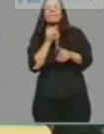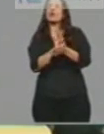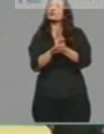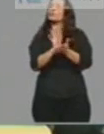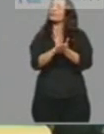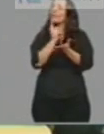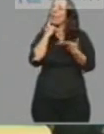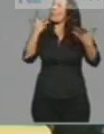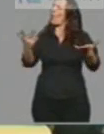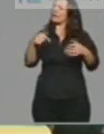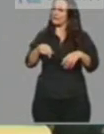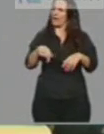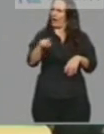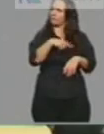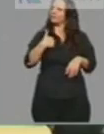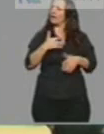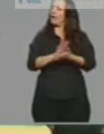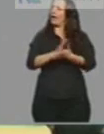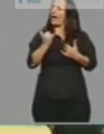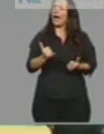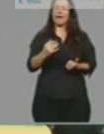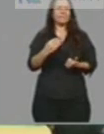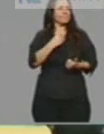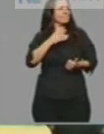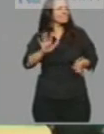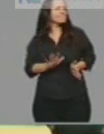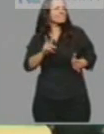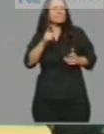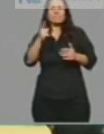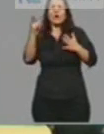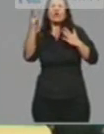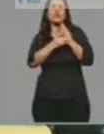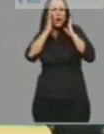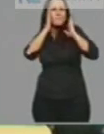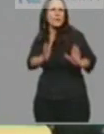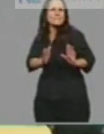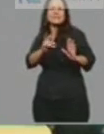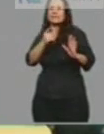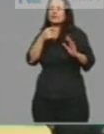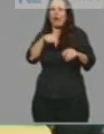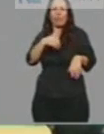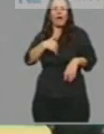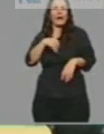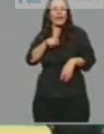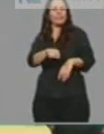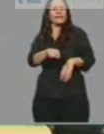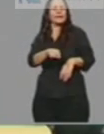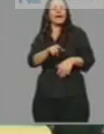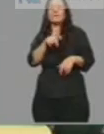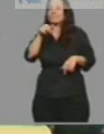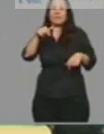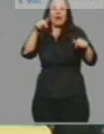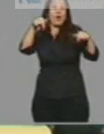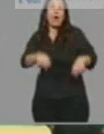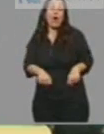la profunda vocación de hacer frente a los compromisos que tiene la República Argentina. Hoy no lo